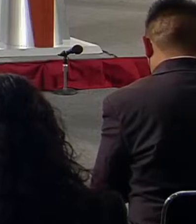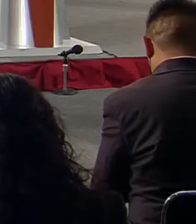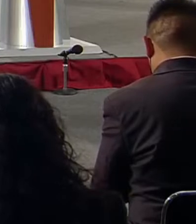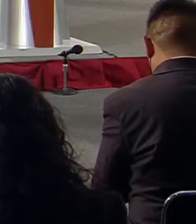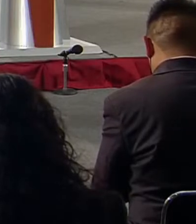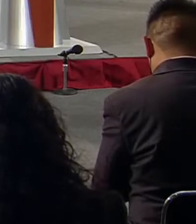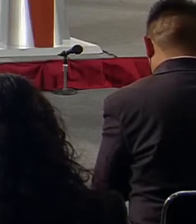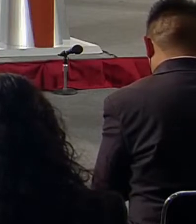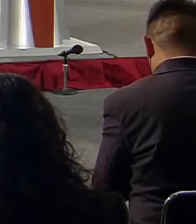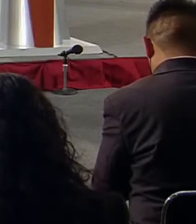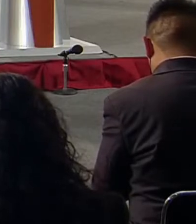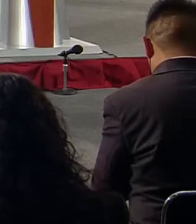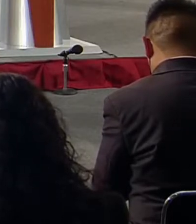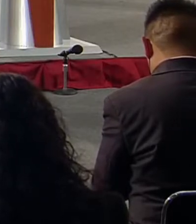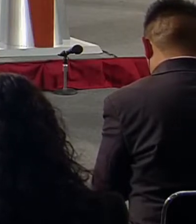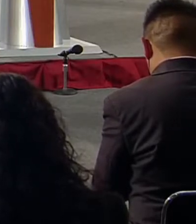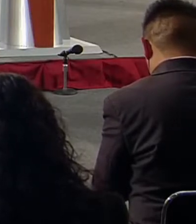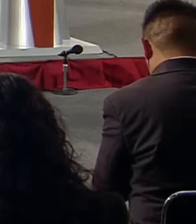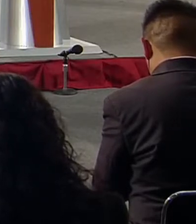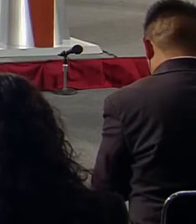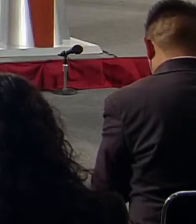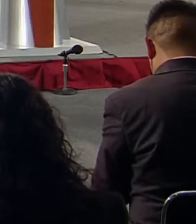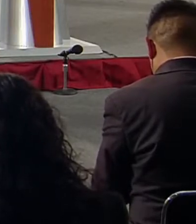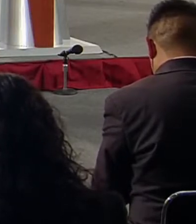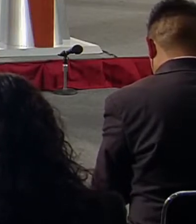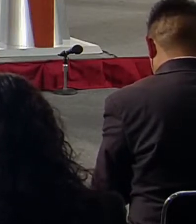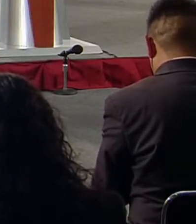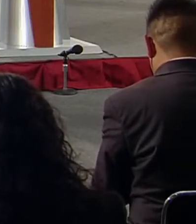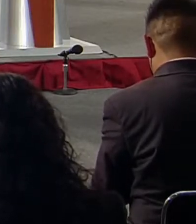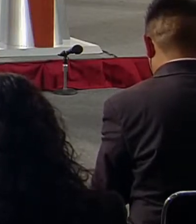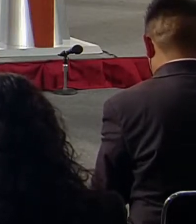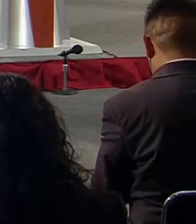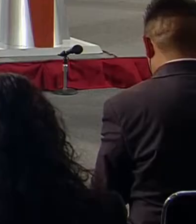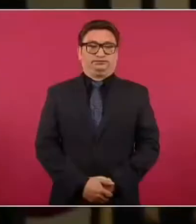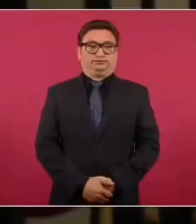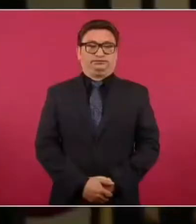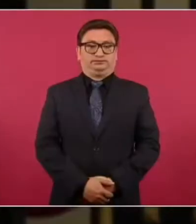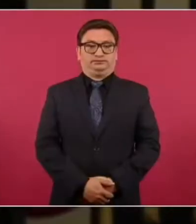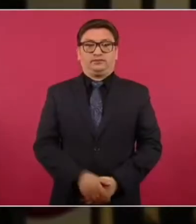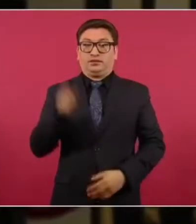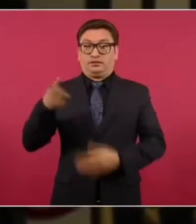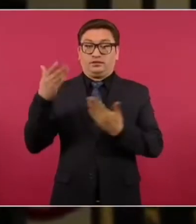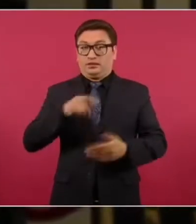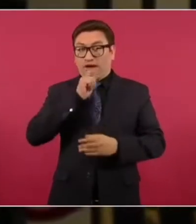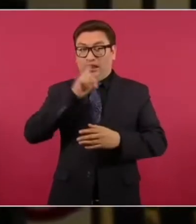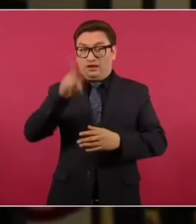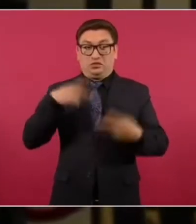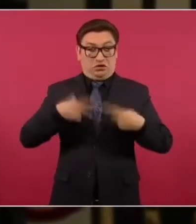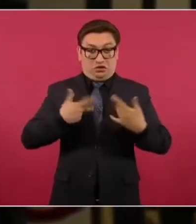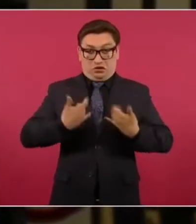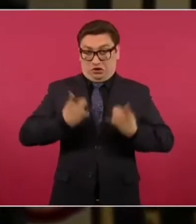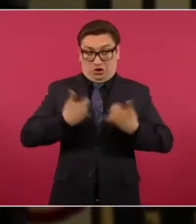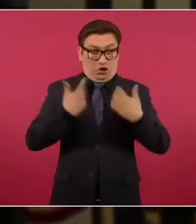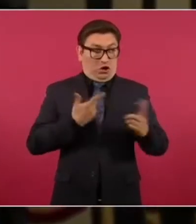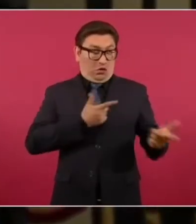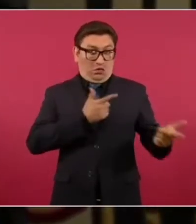unos jóvenes fuertemente armados, jactándose de ya llegamos y no nos vamos al Volantín, Jalisco, municipio del